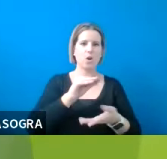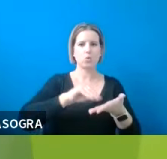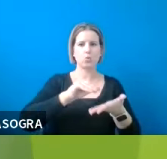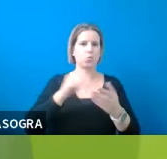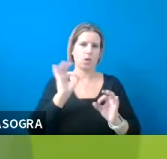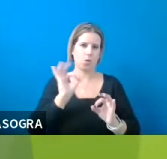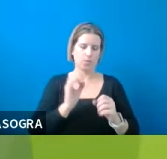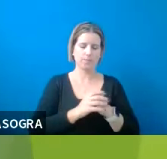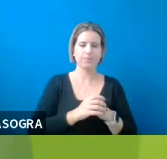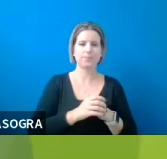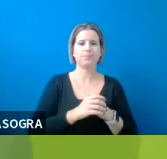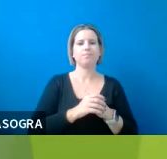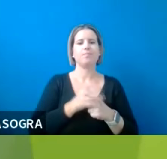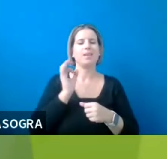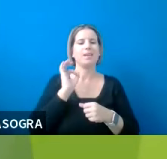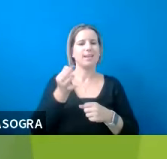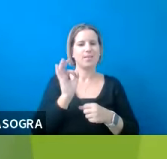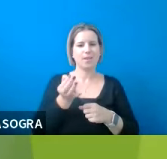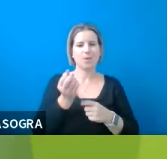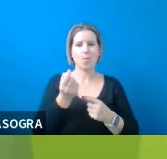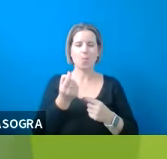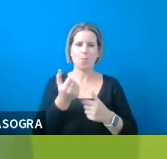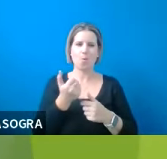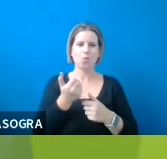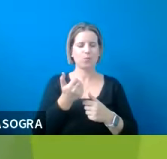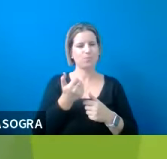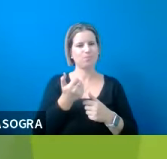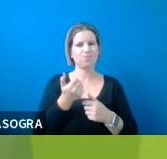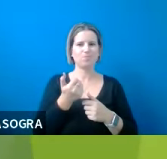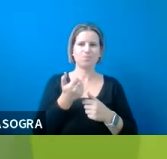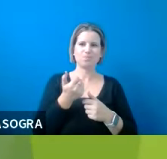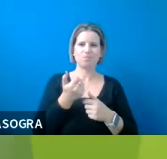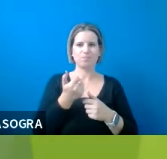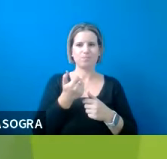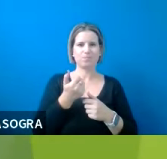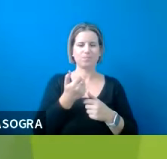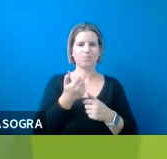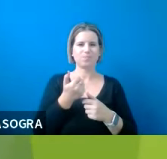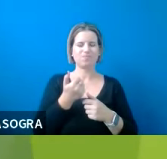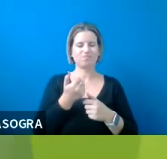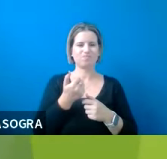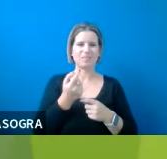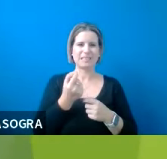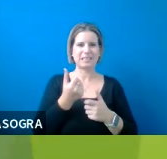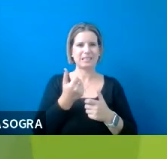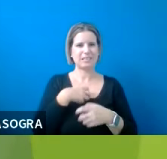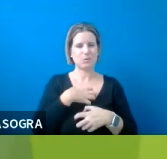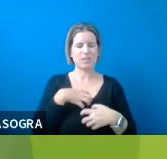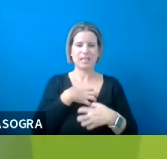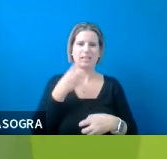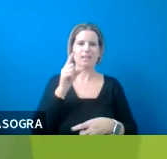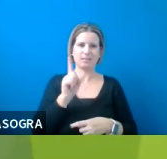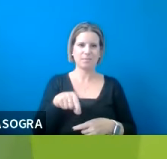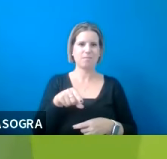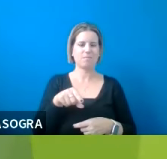no. La verdad es que eso resultaba un poco, te daba un poco de ansiedad también